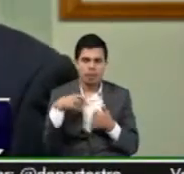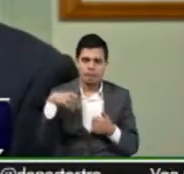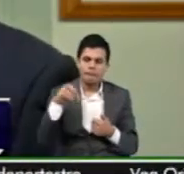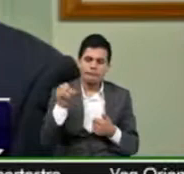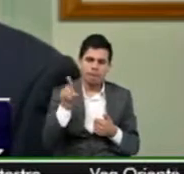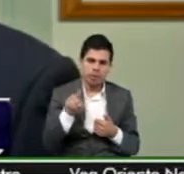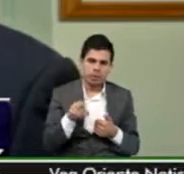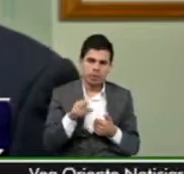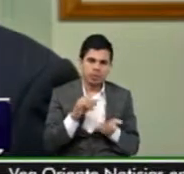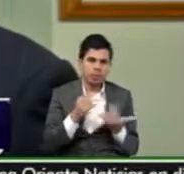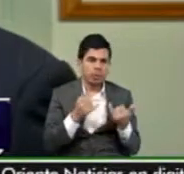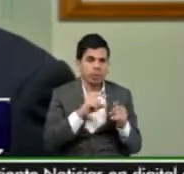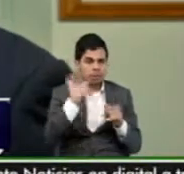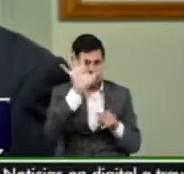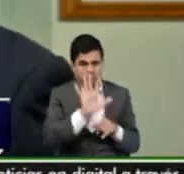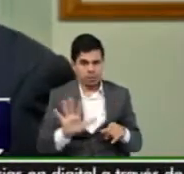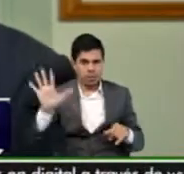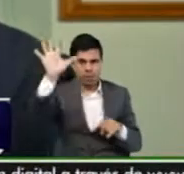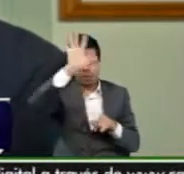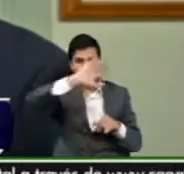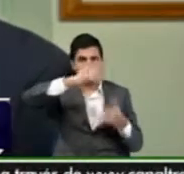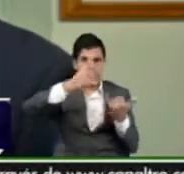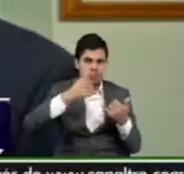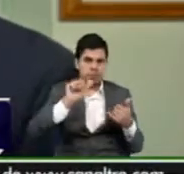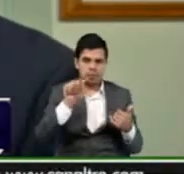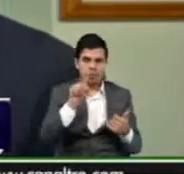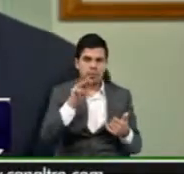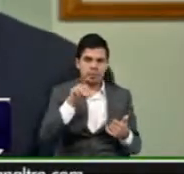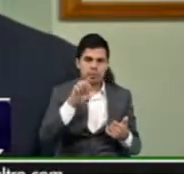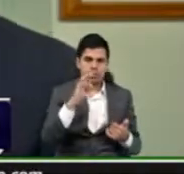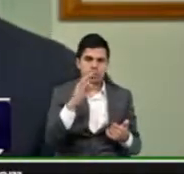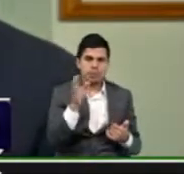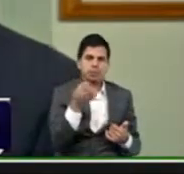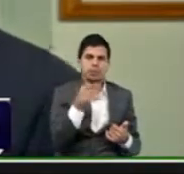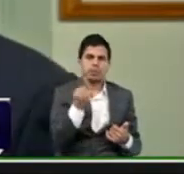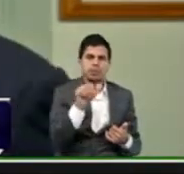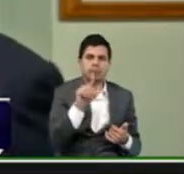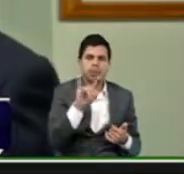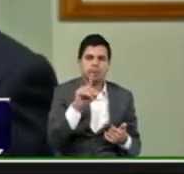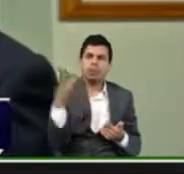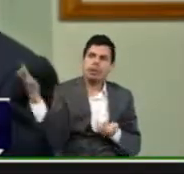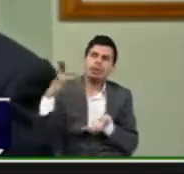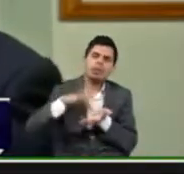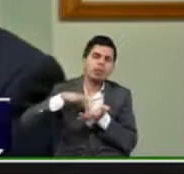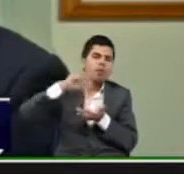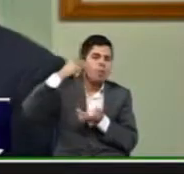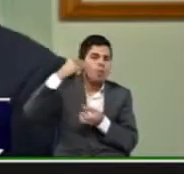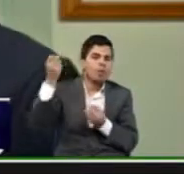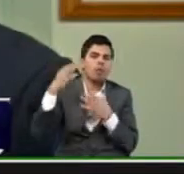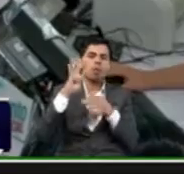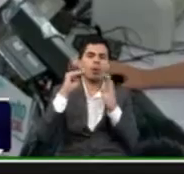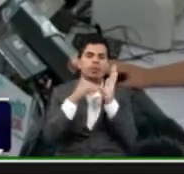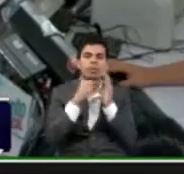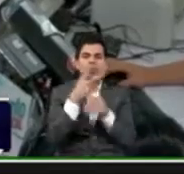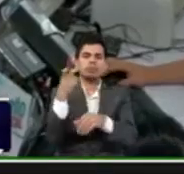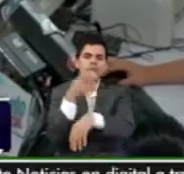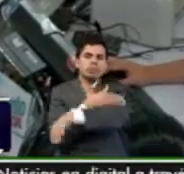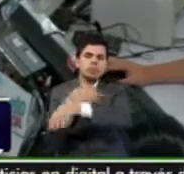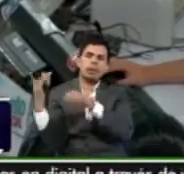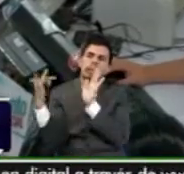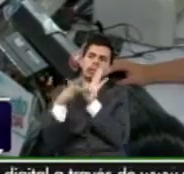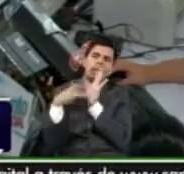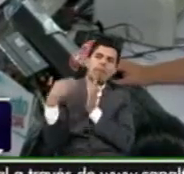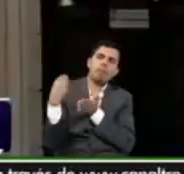cartera que en este momento tiene el departamento de Santander para con la eps de salud es bastante alta y ronda Aproximadamente a 4.200 millones de pesos es